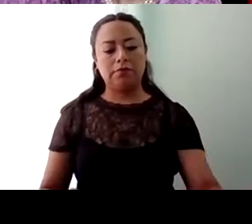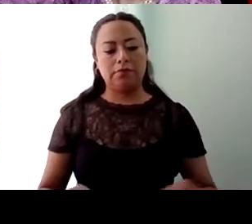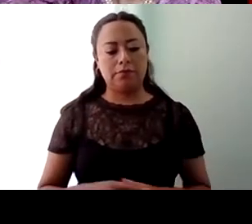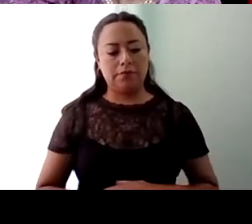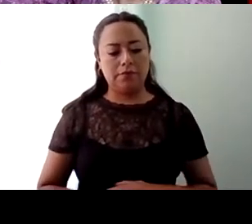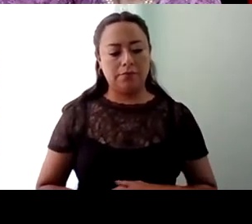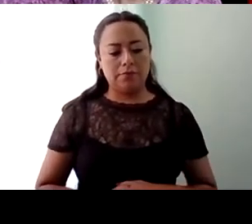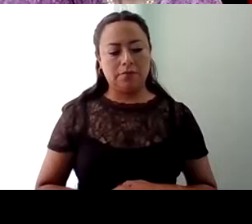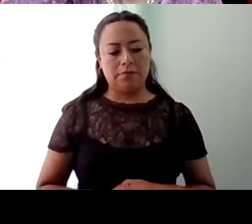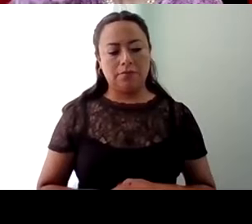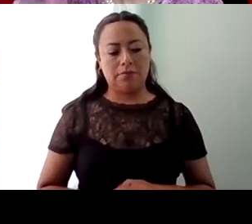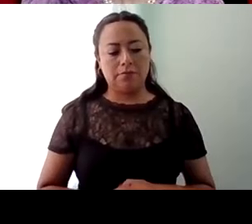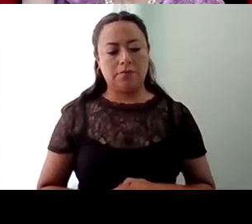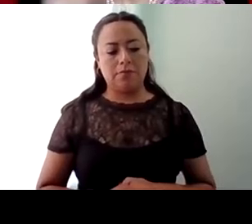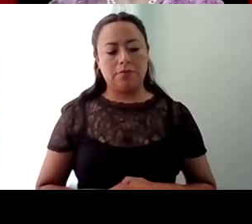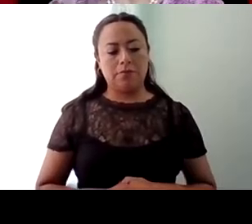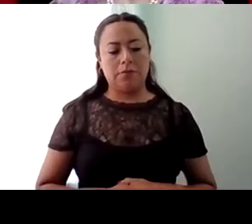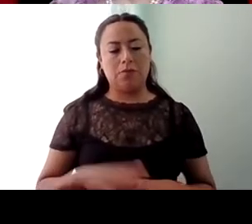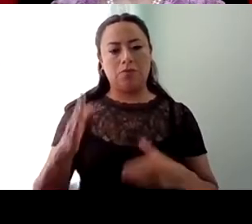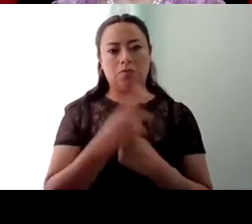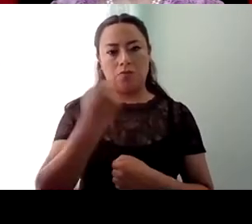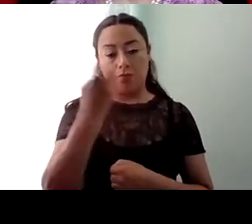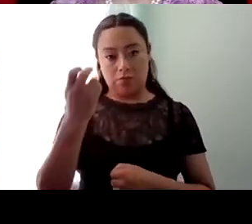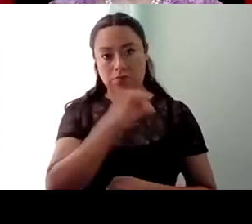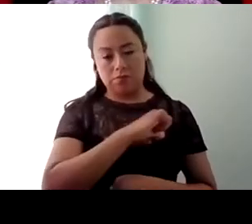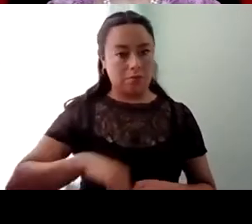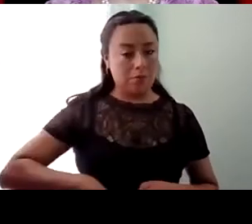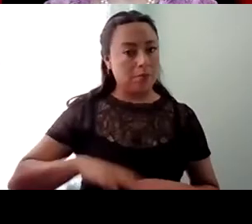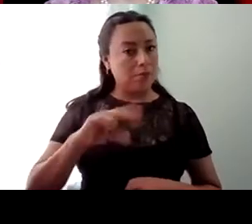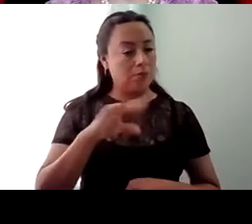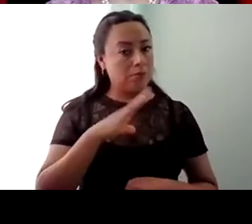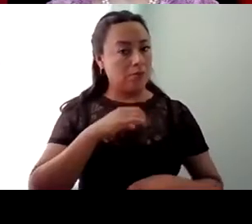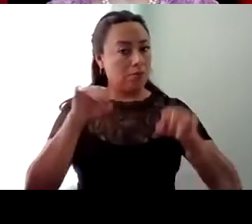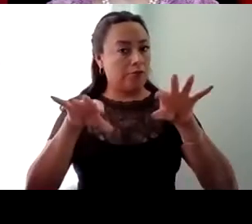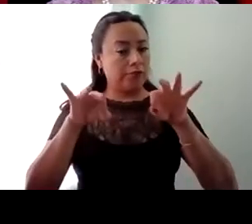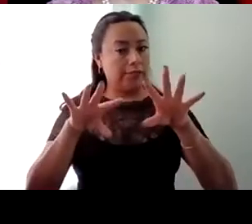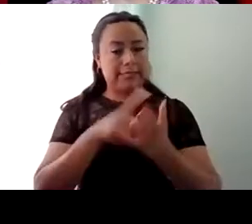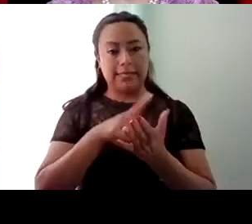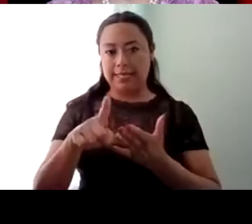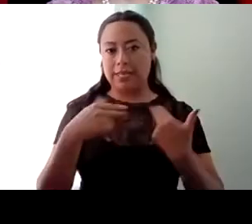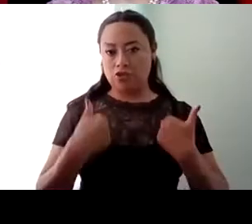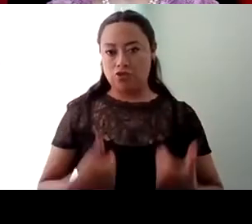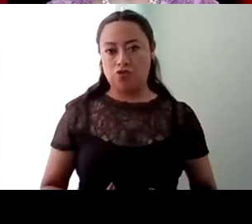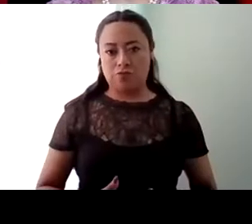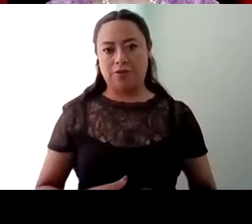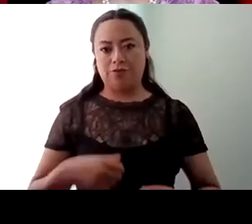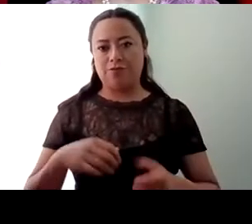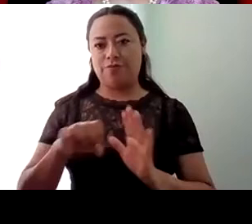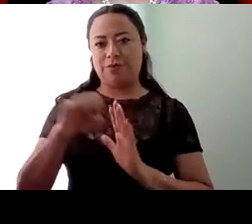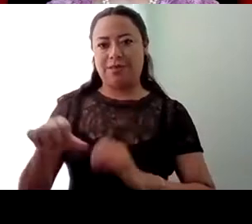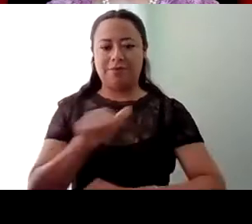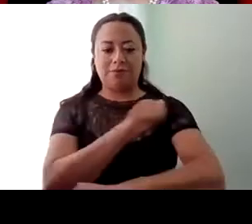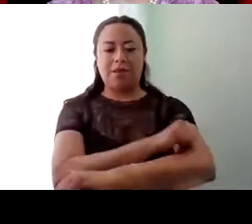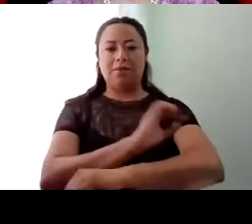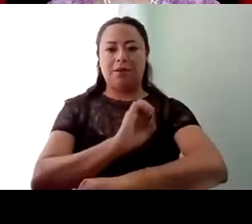teníamos, era de las alcaldías que no tenía instalada una oficina de derechos humanos en Álvaro Obregón, pero me está justo